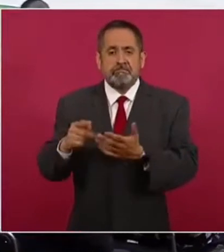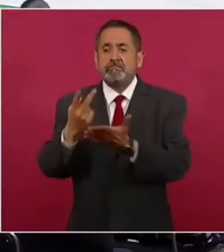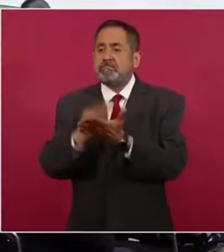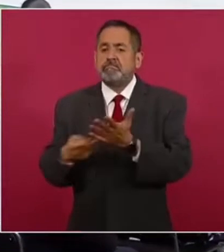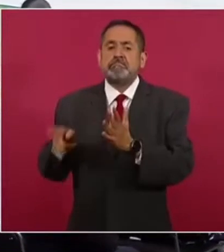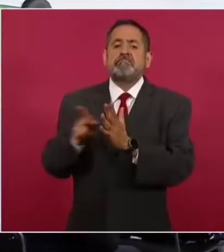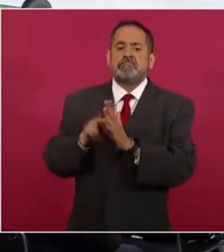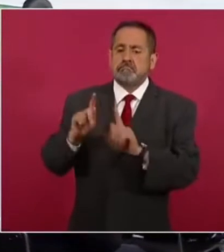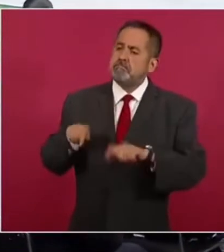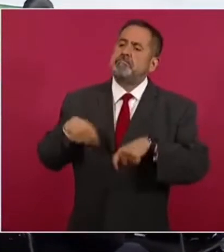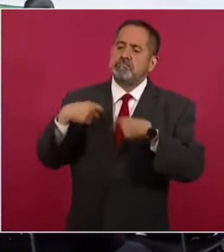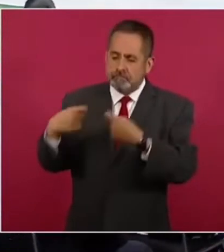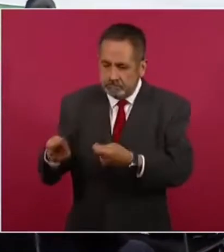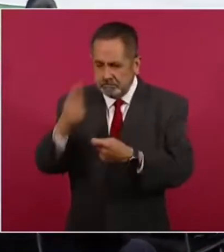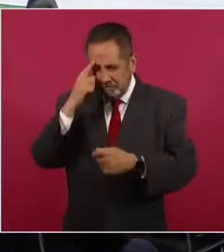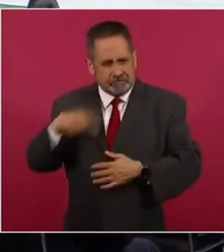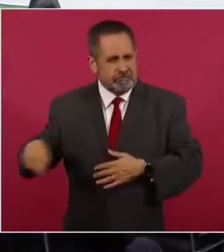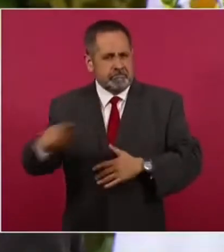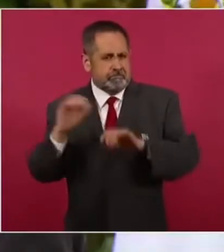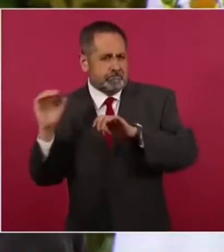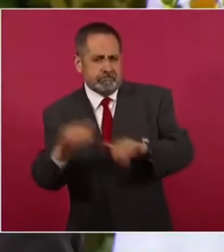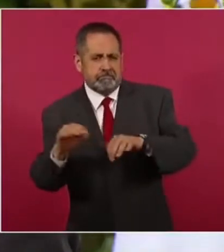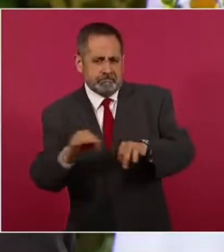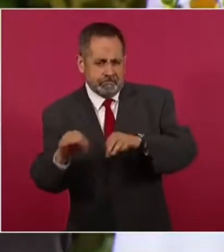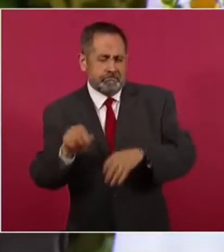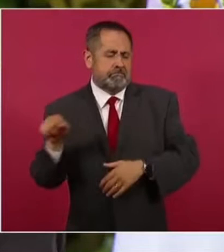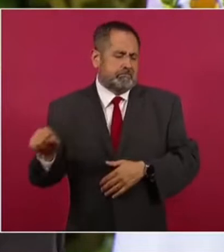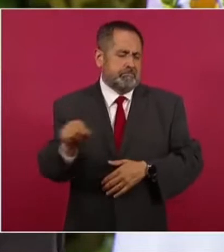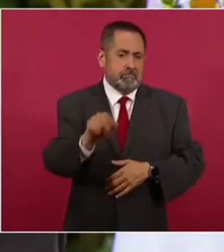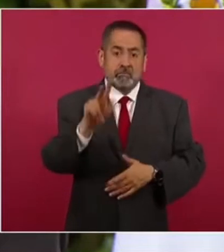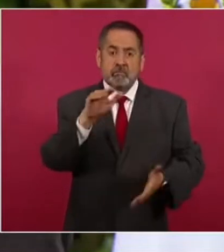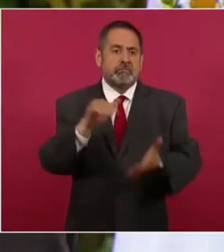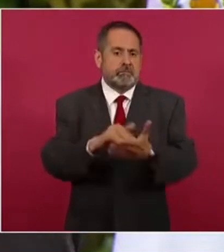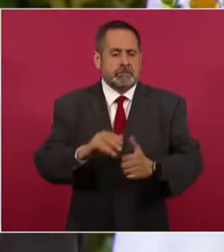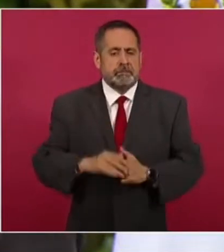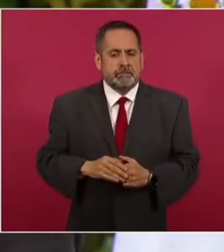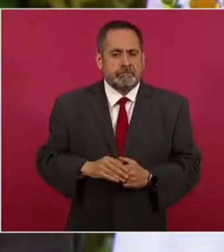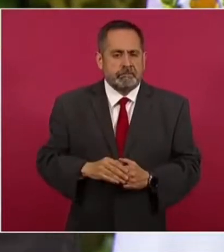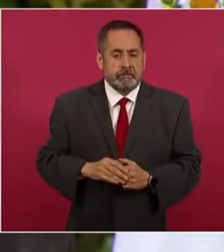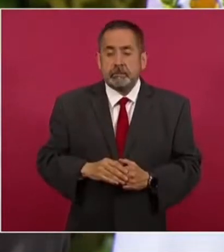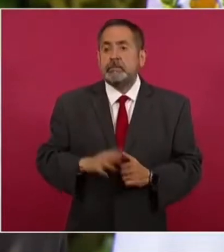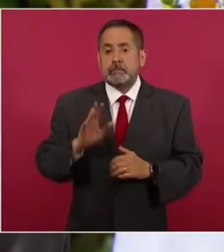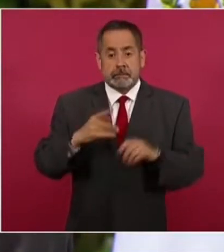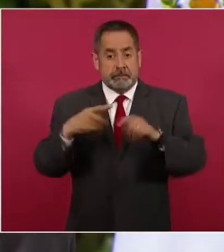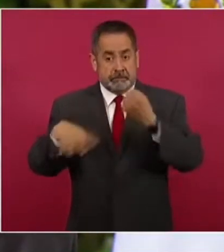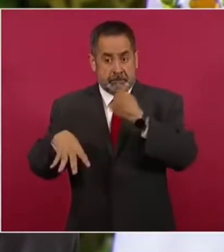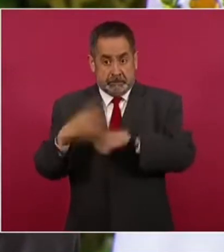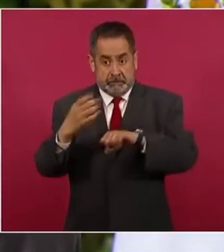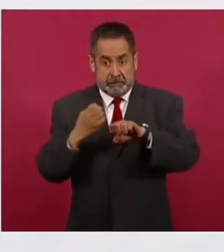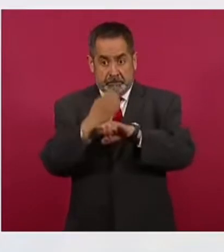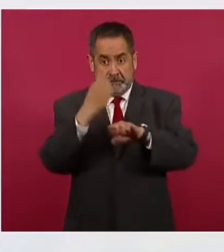80,000 trabajadores de la salud. Ya hemos levantado inventarios en 14